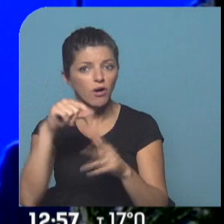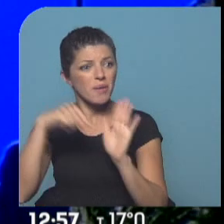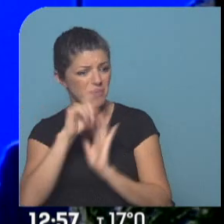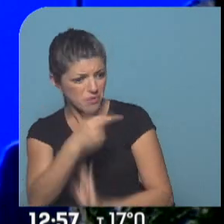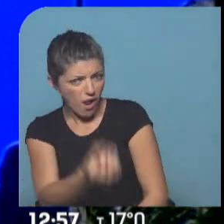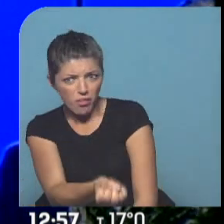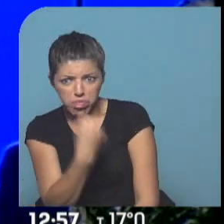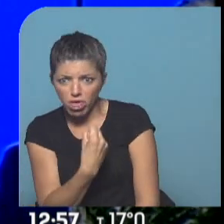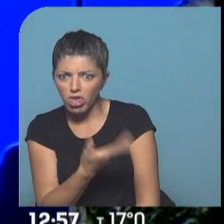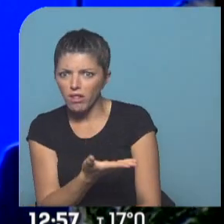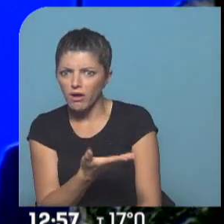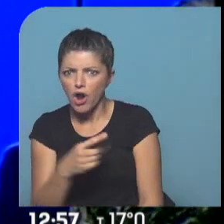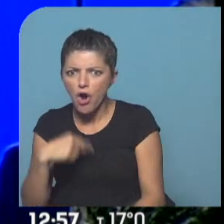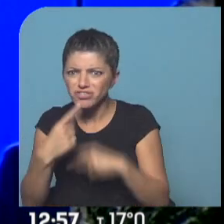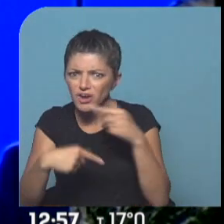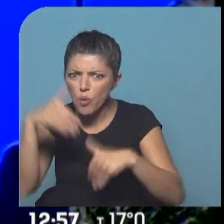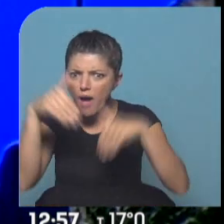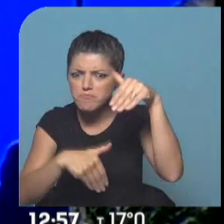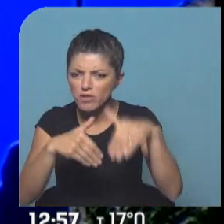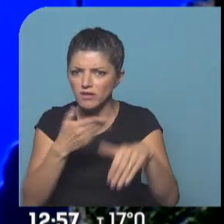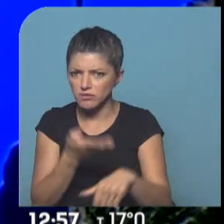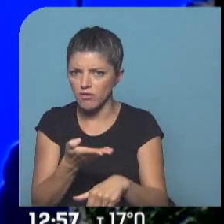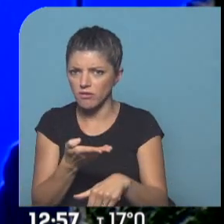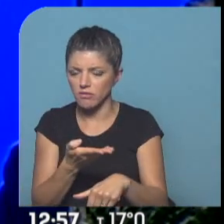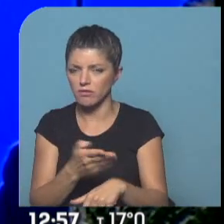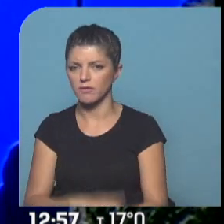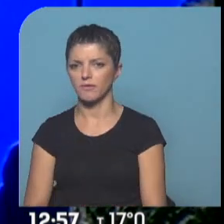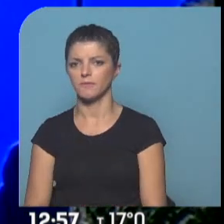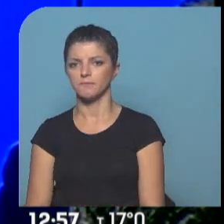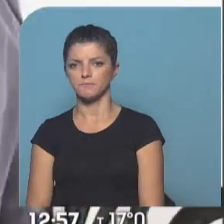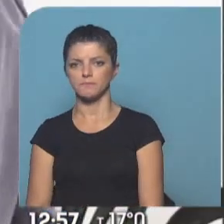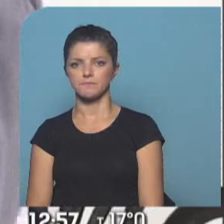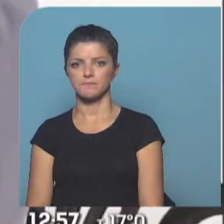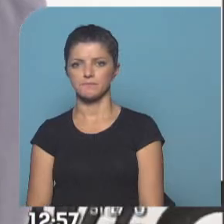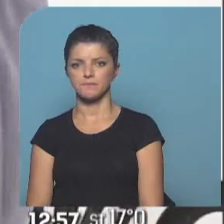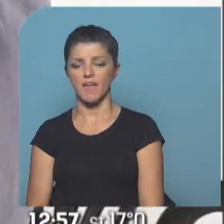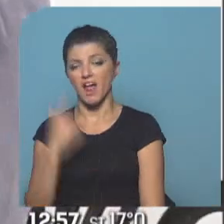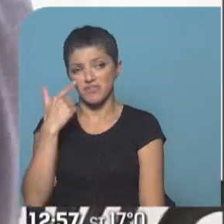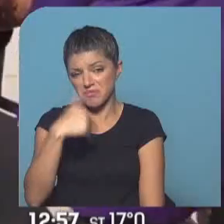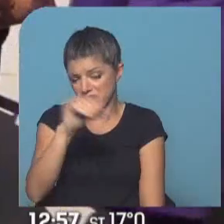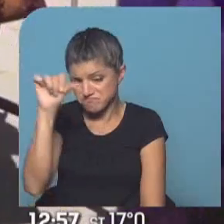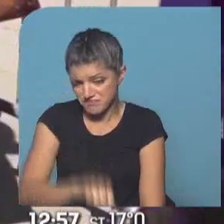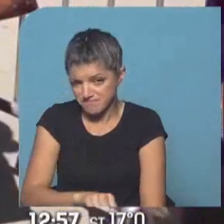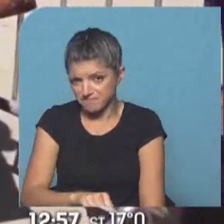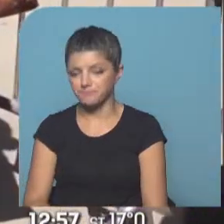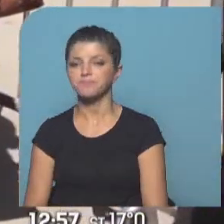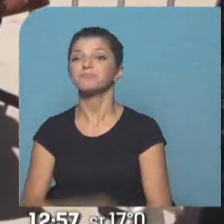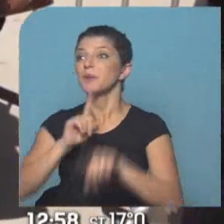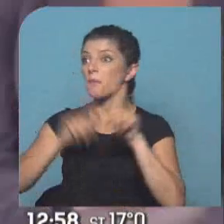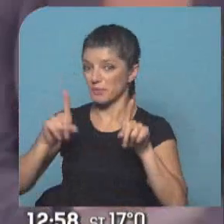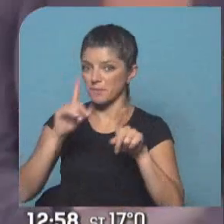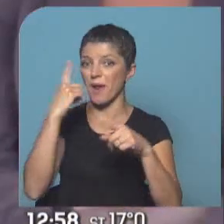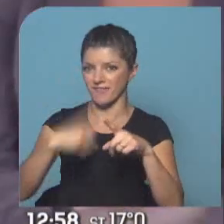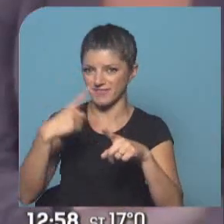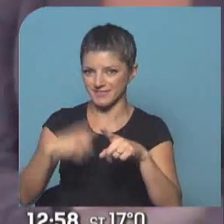importó. Prefirieron continuar en su camino hacia ninguna parte. En la celebración de la Diada participó